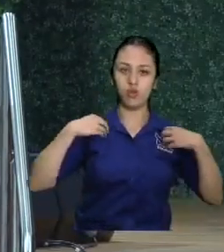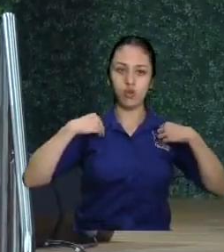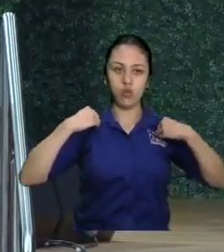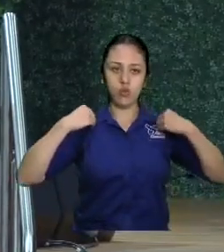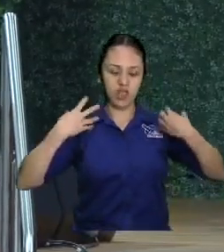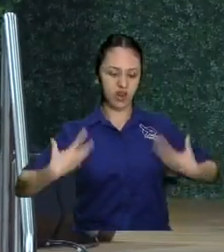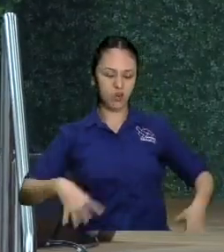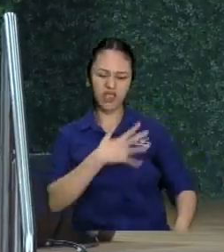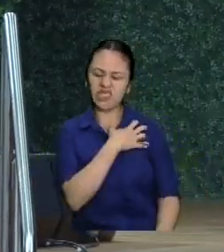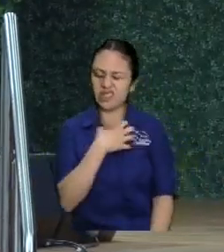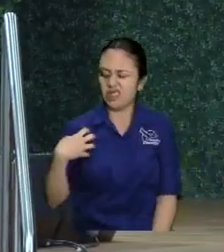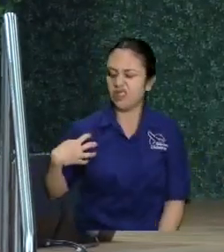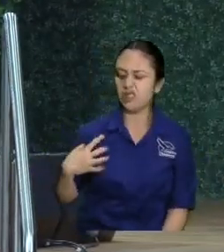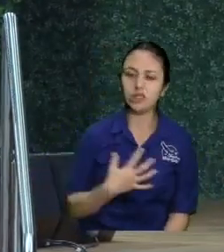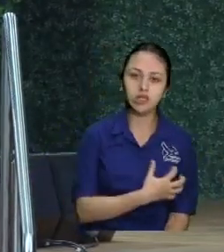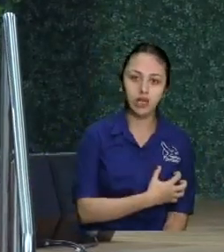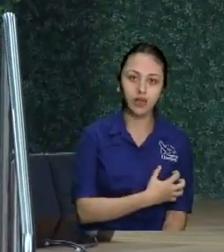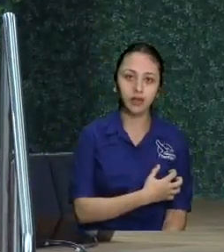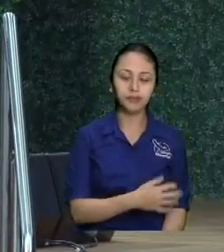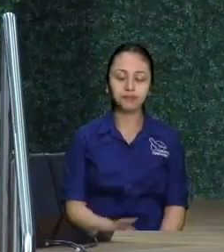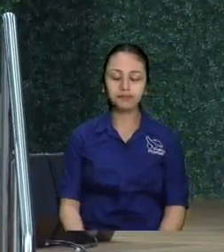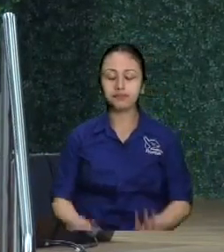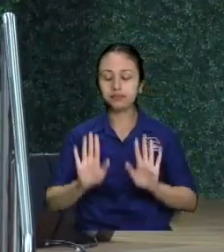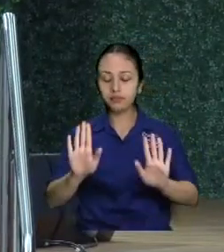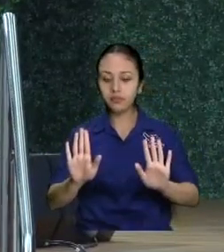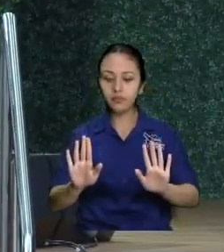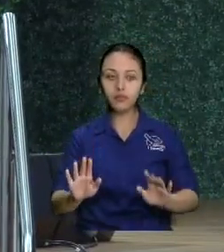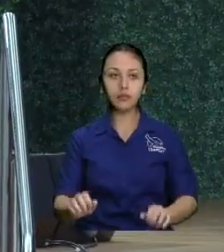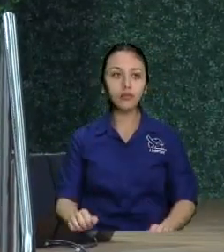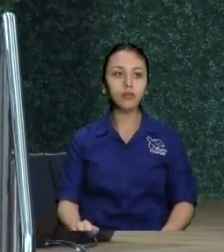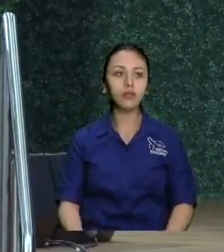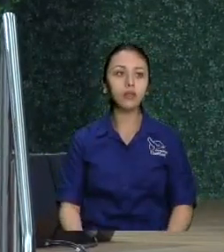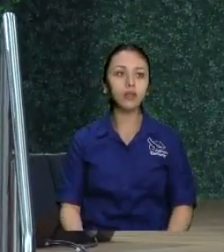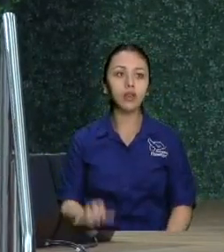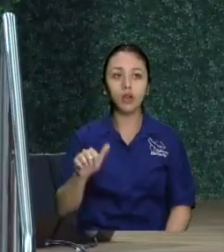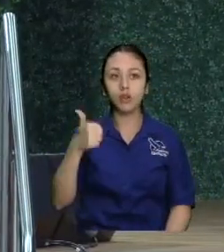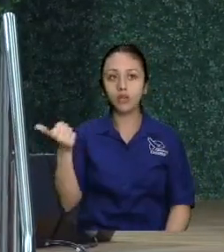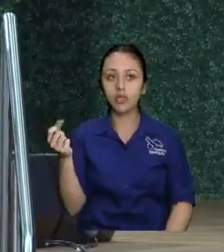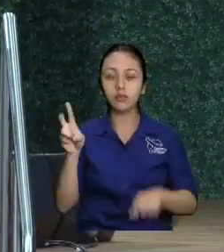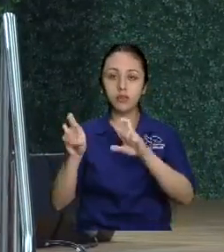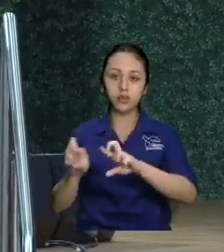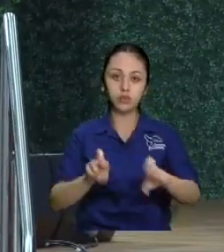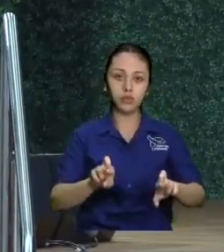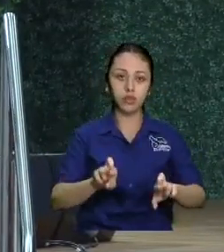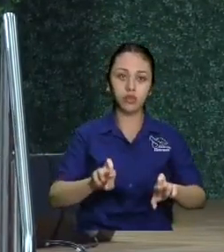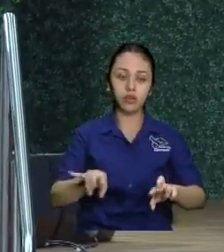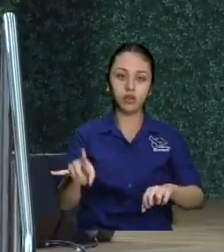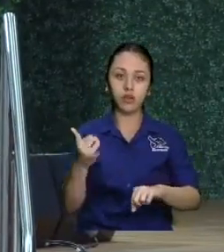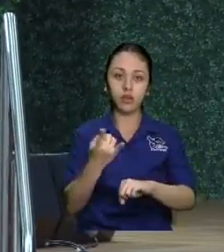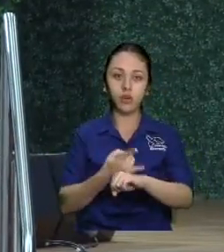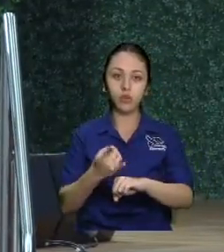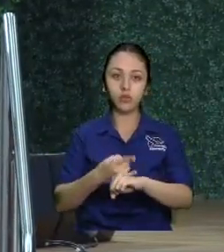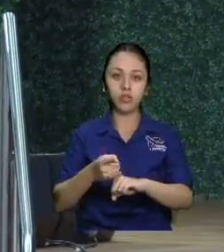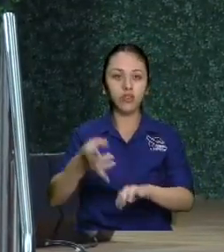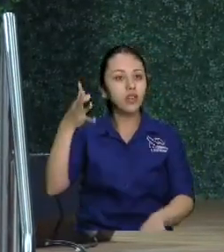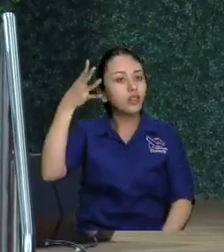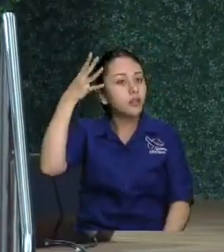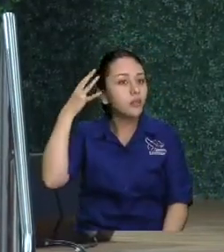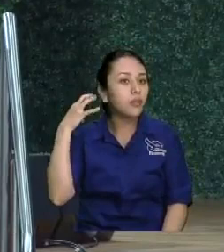día. Digamos, Juan el Bautista utilizaba un pelo de camello. O sea, le pasaba picando todo el